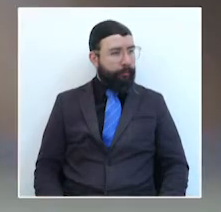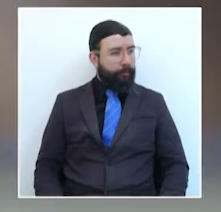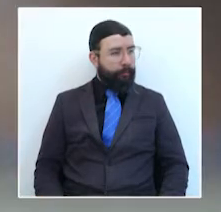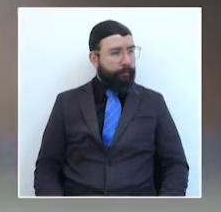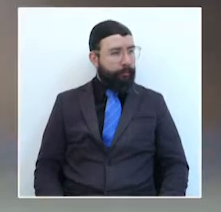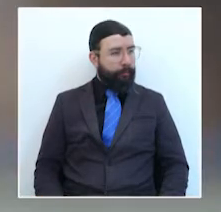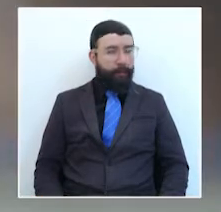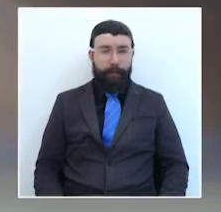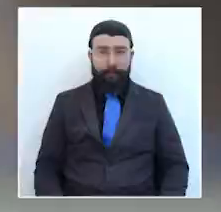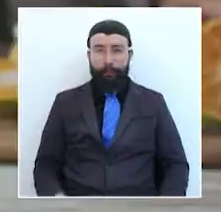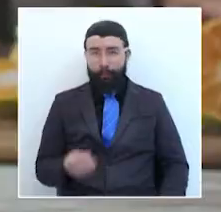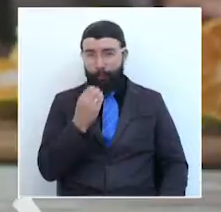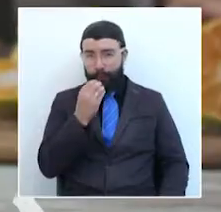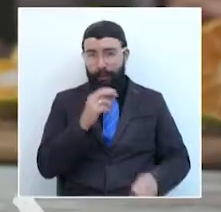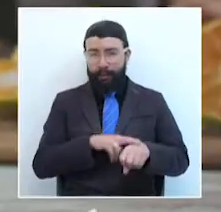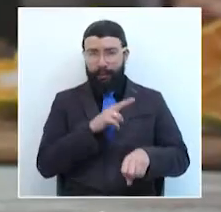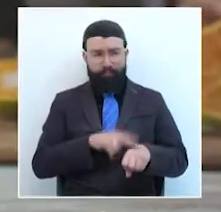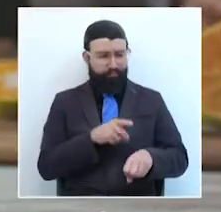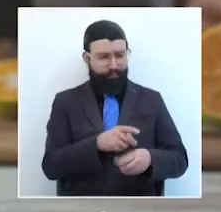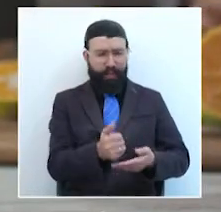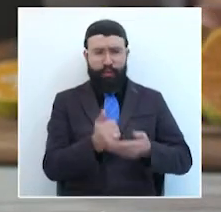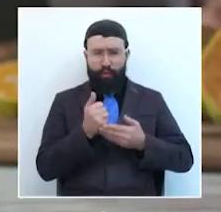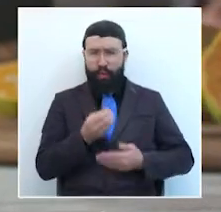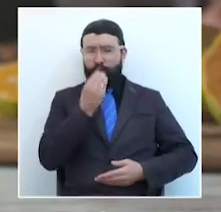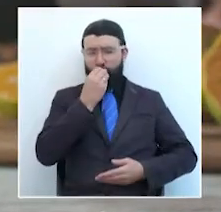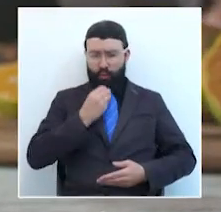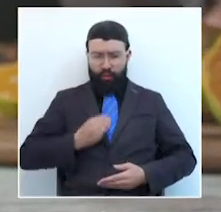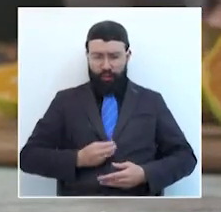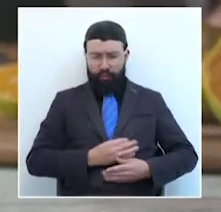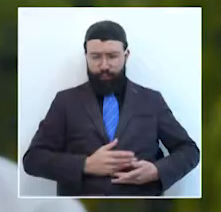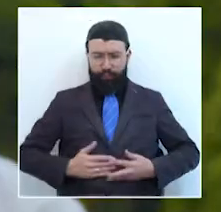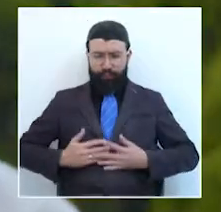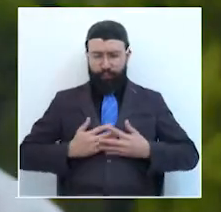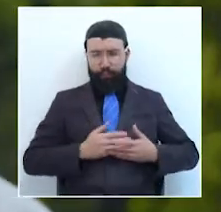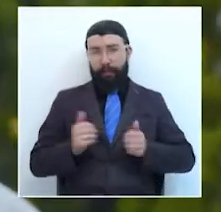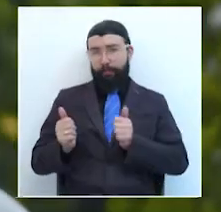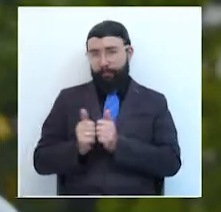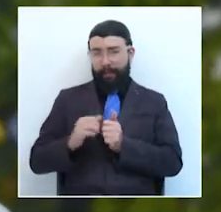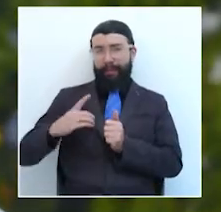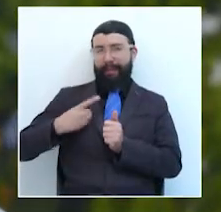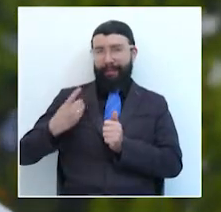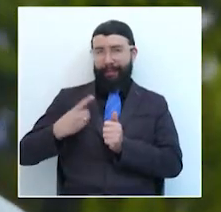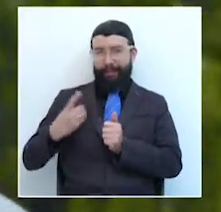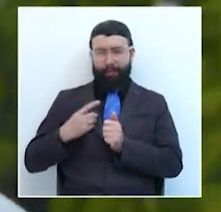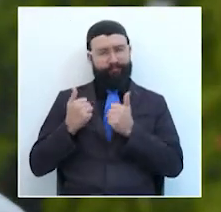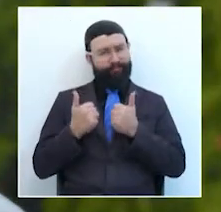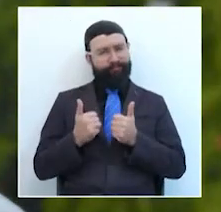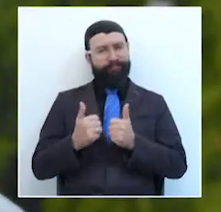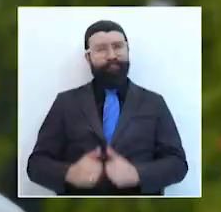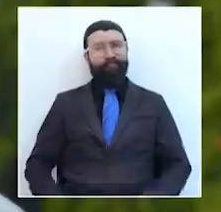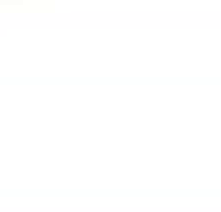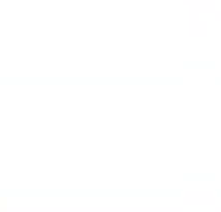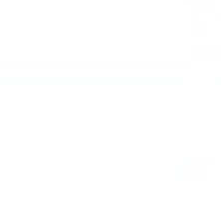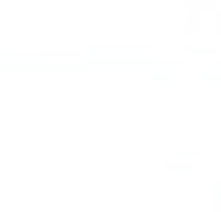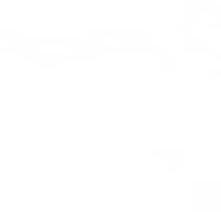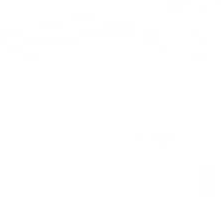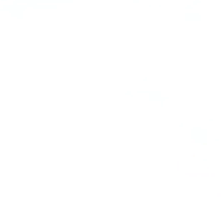alimento natural rico en fibra prebiótica para consumir con el desayuno de la alternativa más saludable